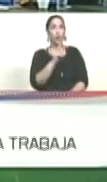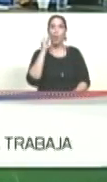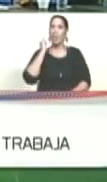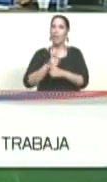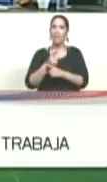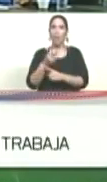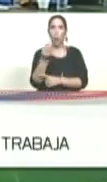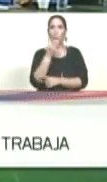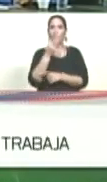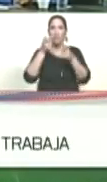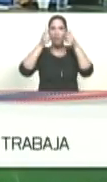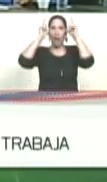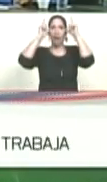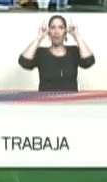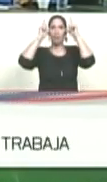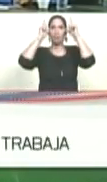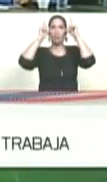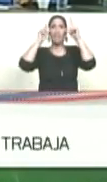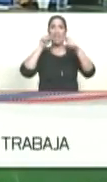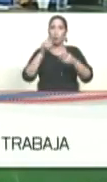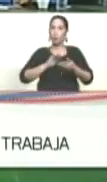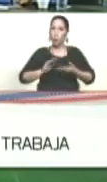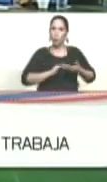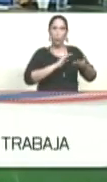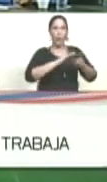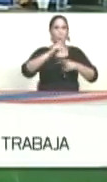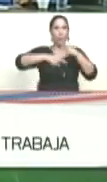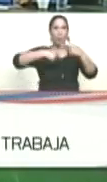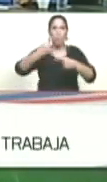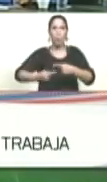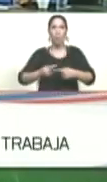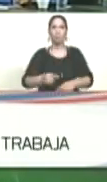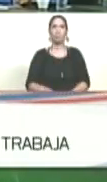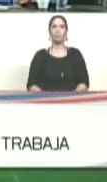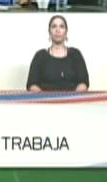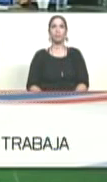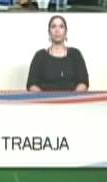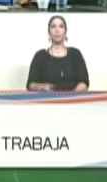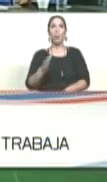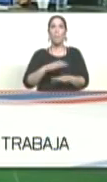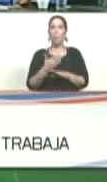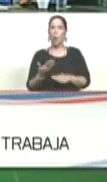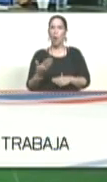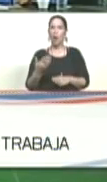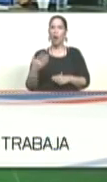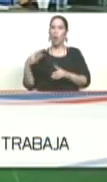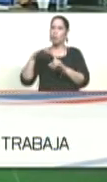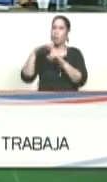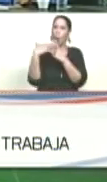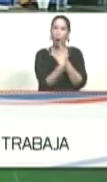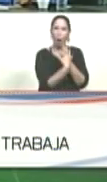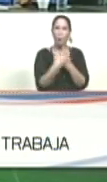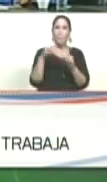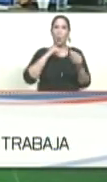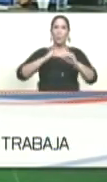vacas. Eso lo resolvemos después. Porque han tratado de desprestigiar al movimiento